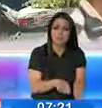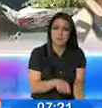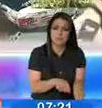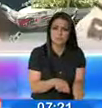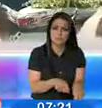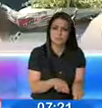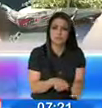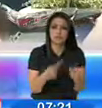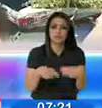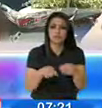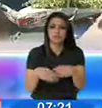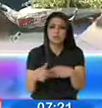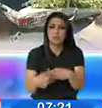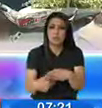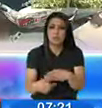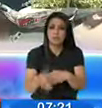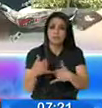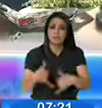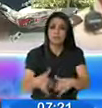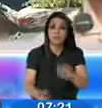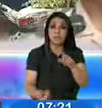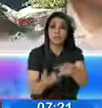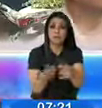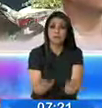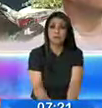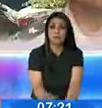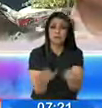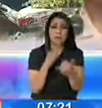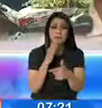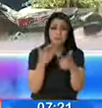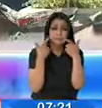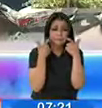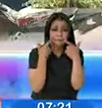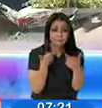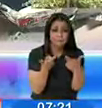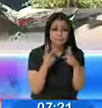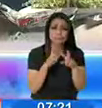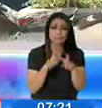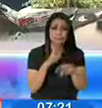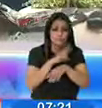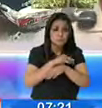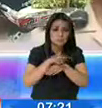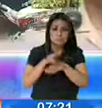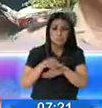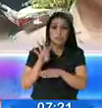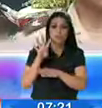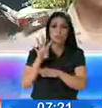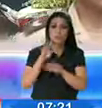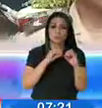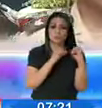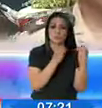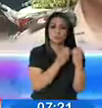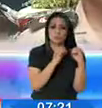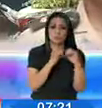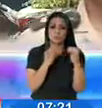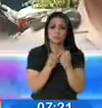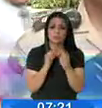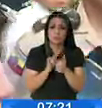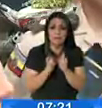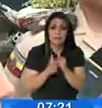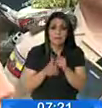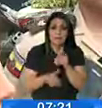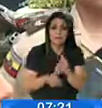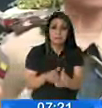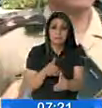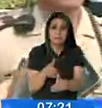precontractual, contractual y de ejecución ha estado permanentemente vigilado por estos 4 organismos. Cada paso ha requerido